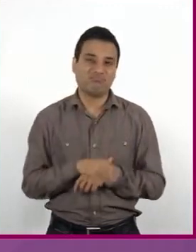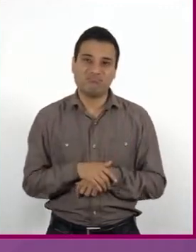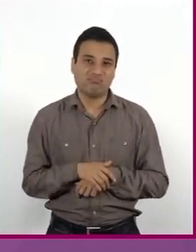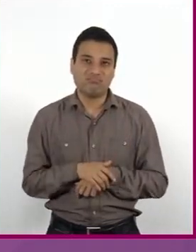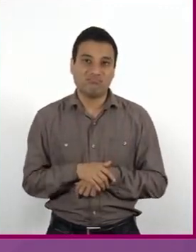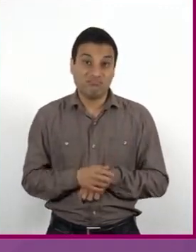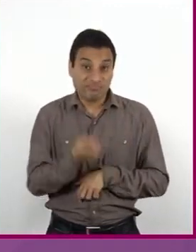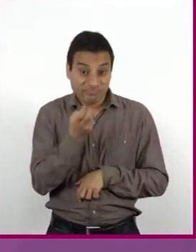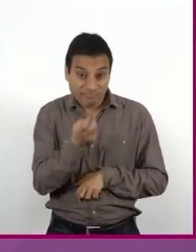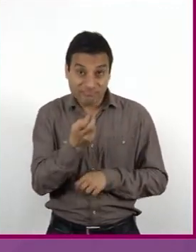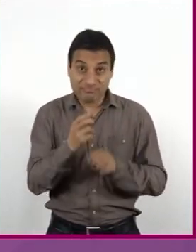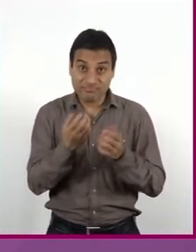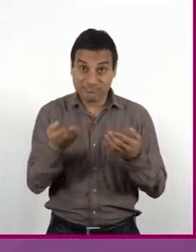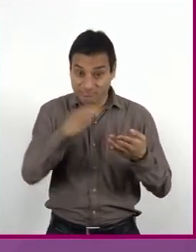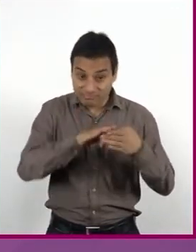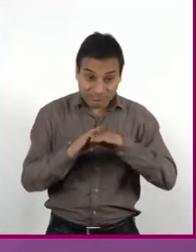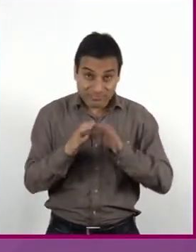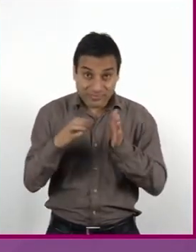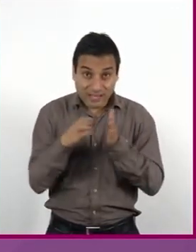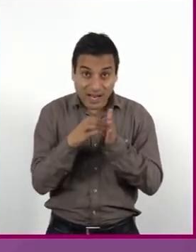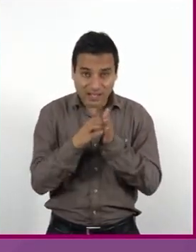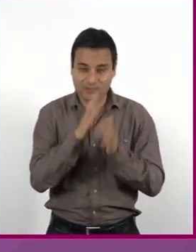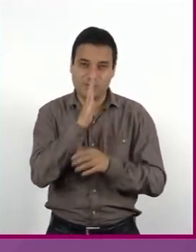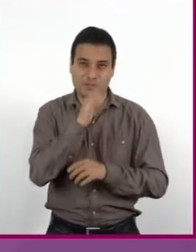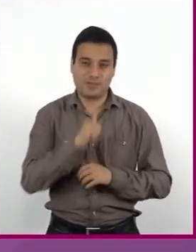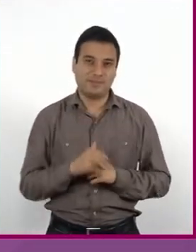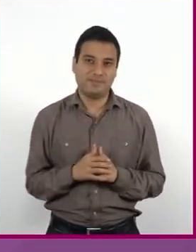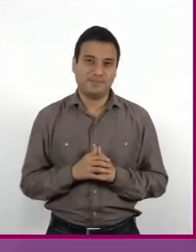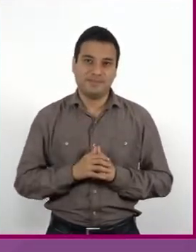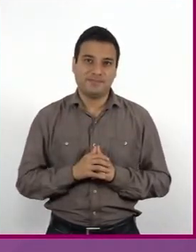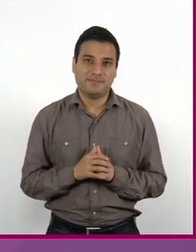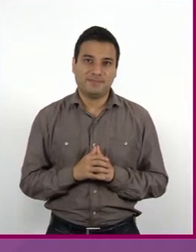tanto, no es posible construir la caja.